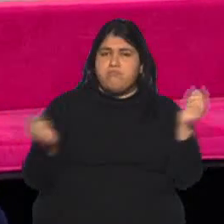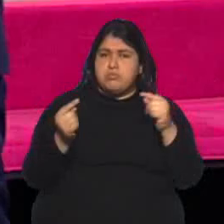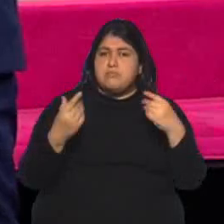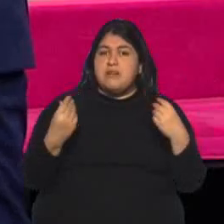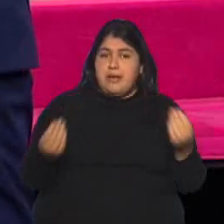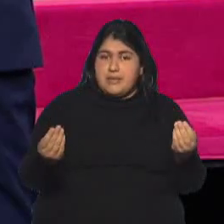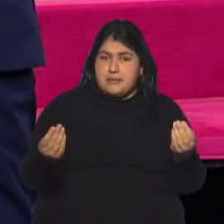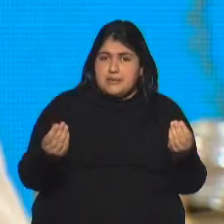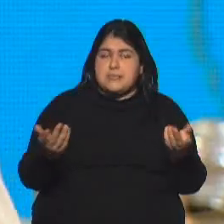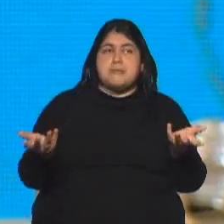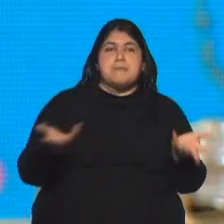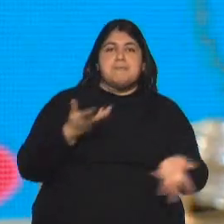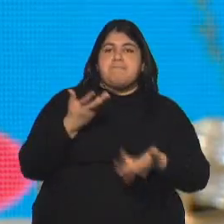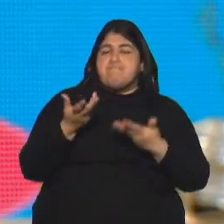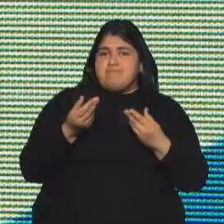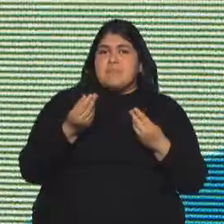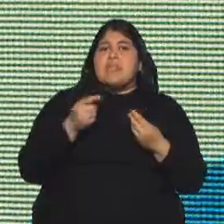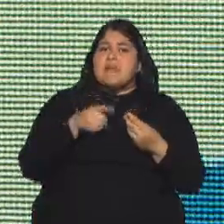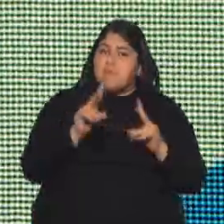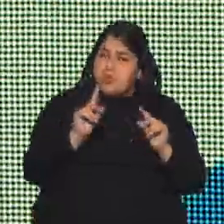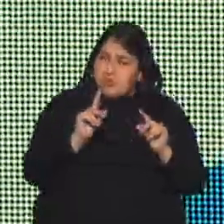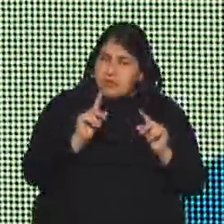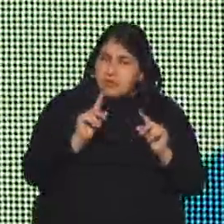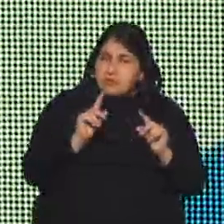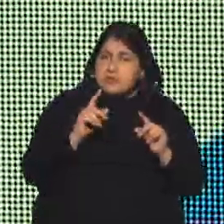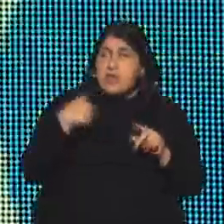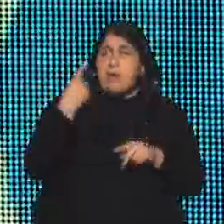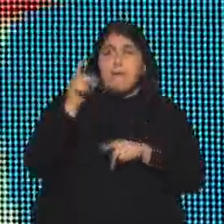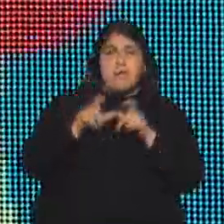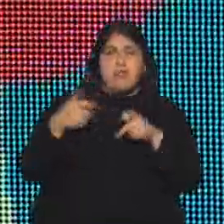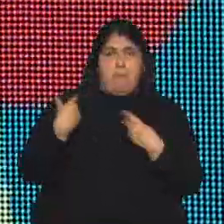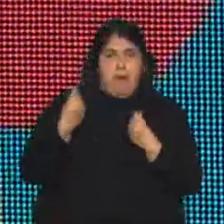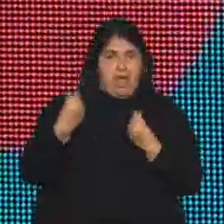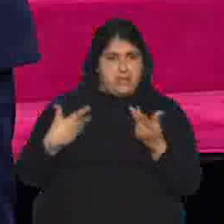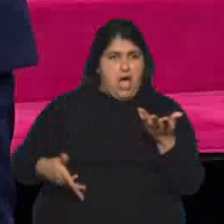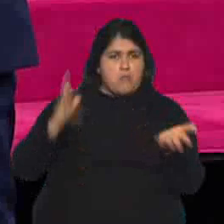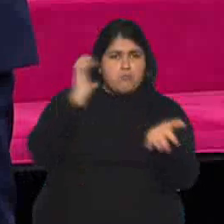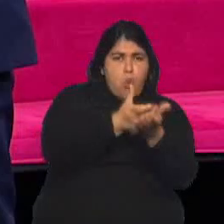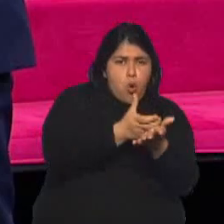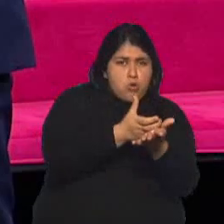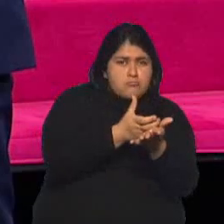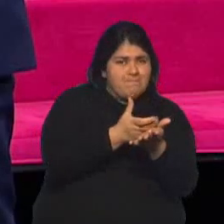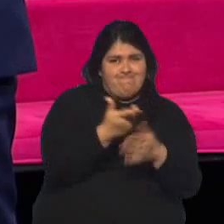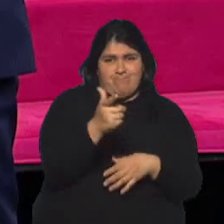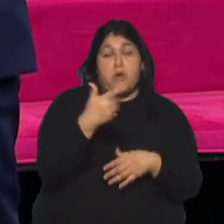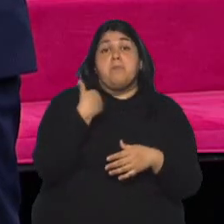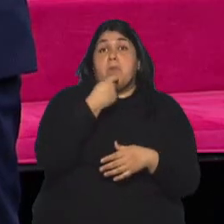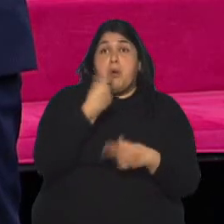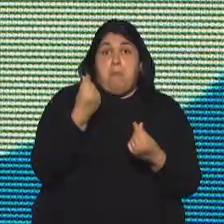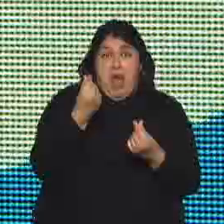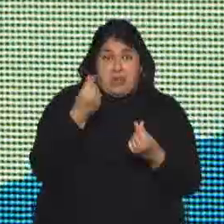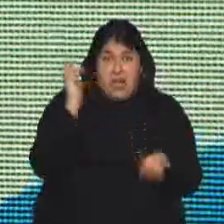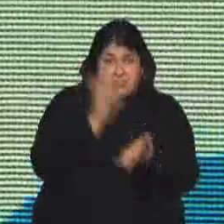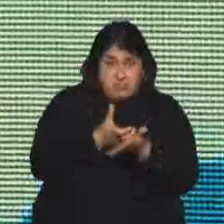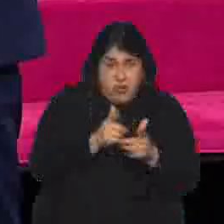Sin ese beneficio a la larga. Sí, pero por ahí para el que no tiene la plata, digo, es no una le queda oportunidad. Otra. Para el que no tiene la plata es una oportunidad. No le tiene, claro.